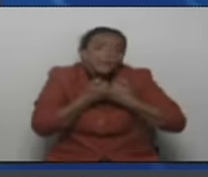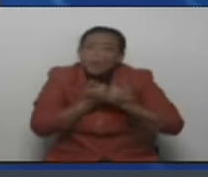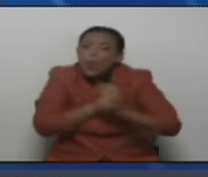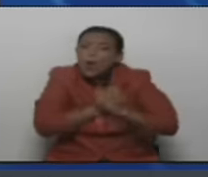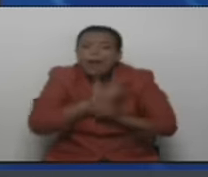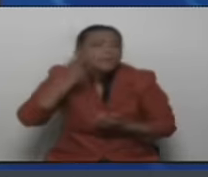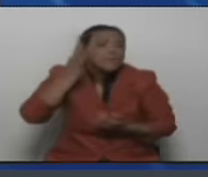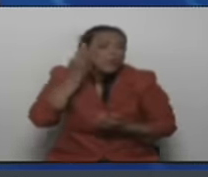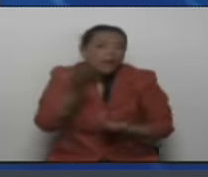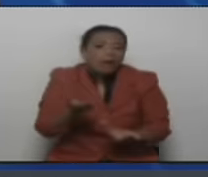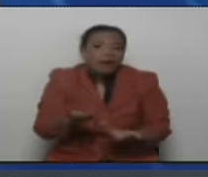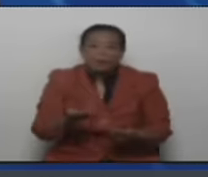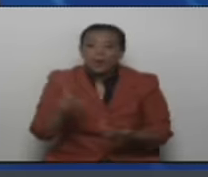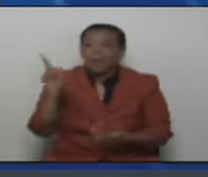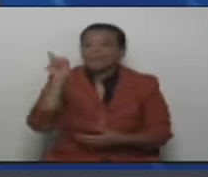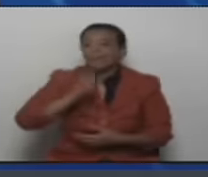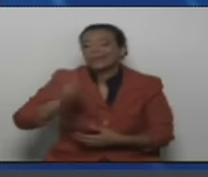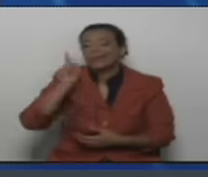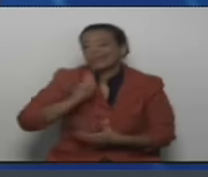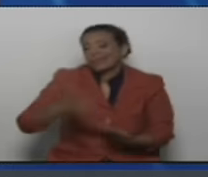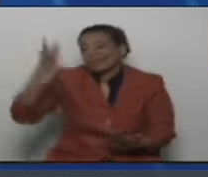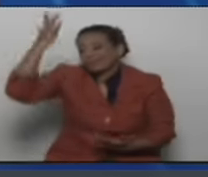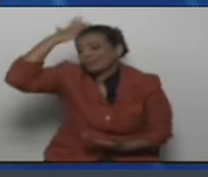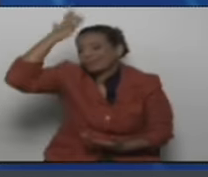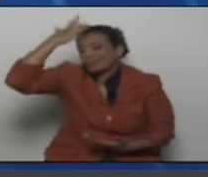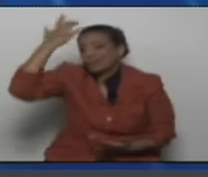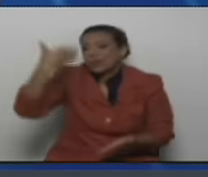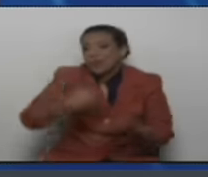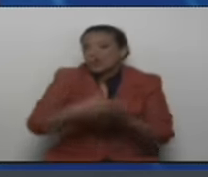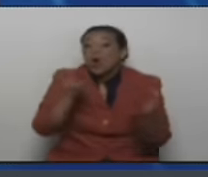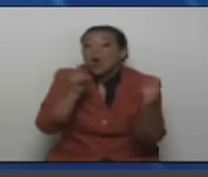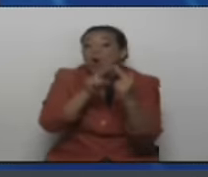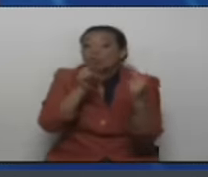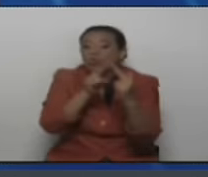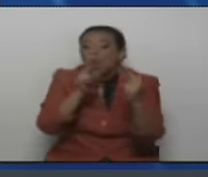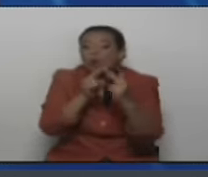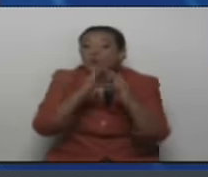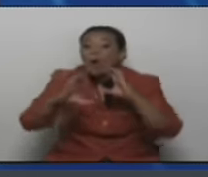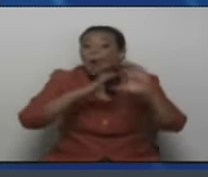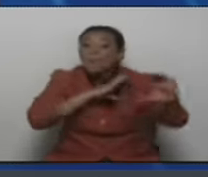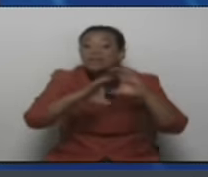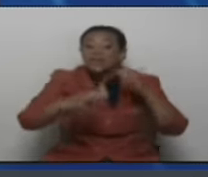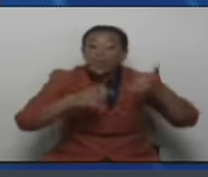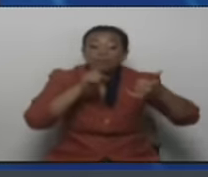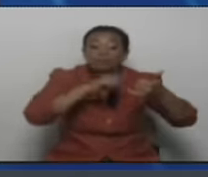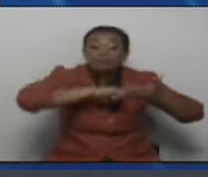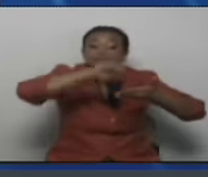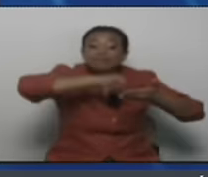Pero el relato se cae cuando se conoce todas sus conversaciones,